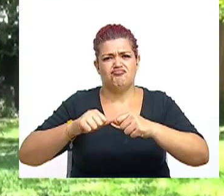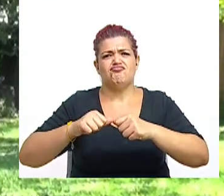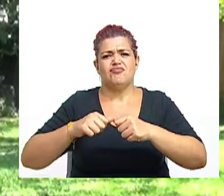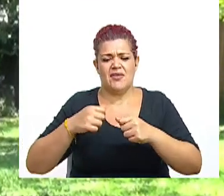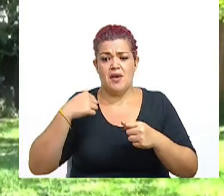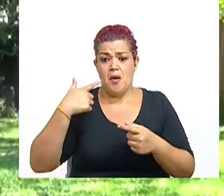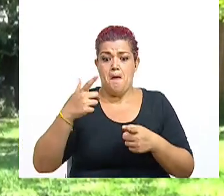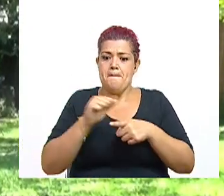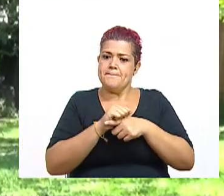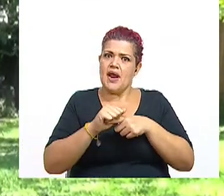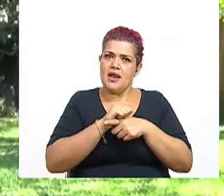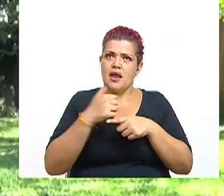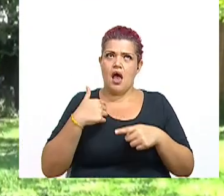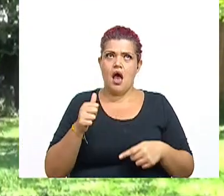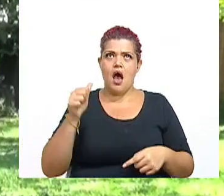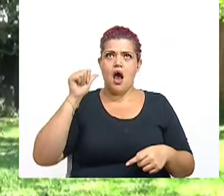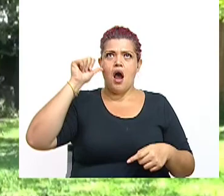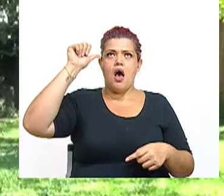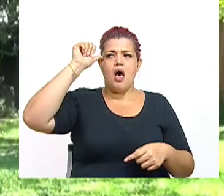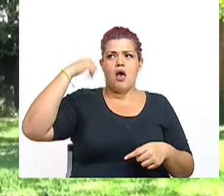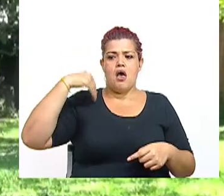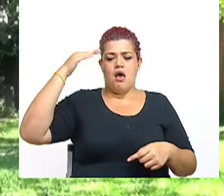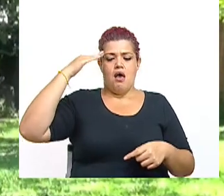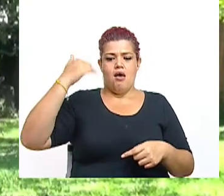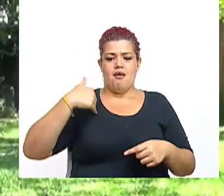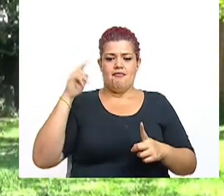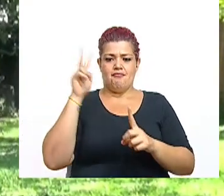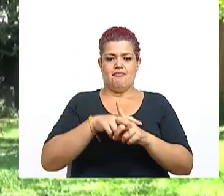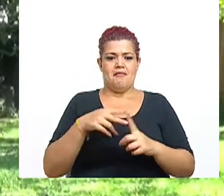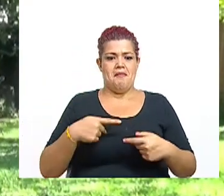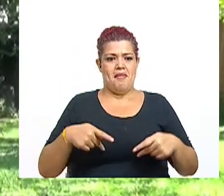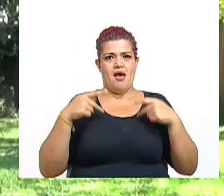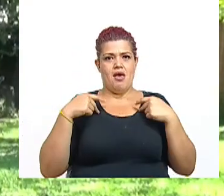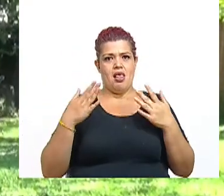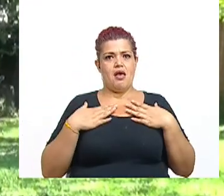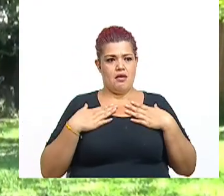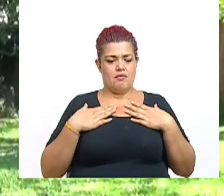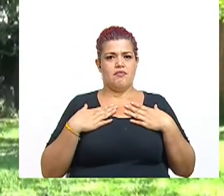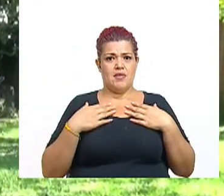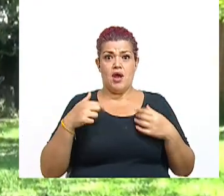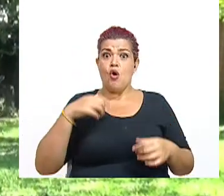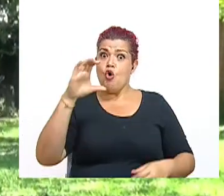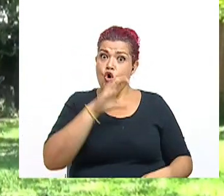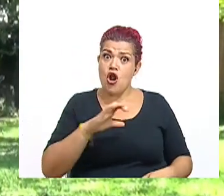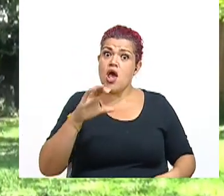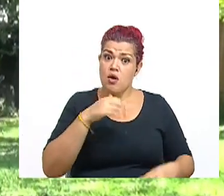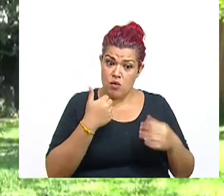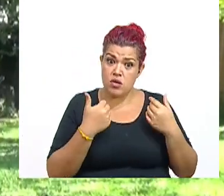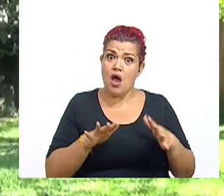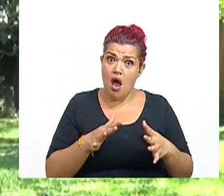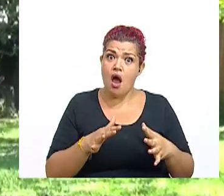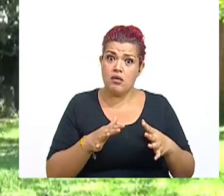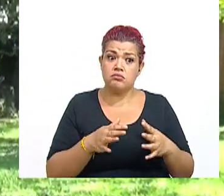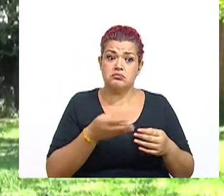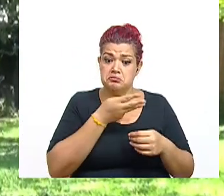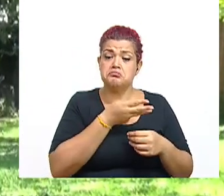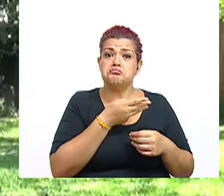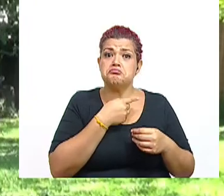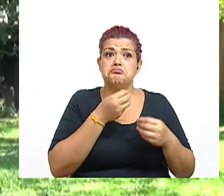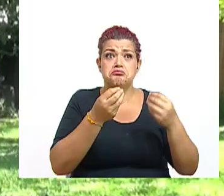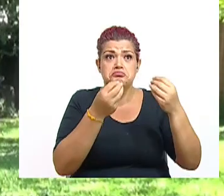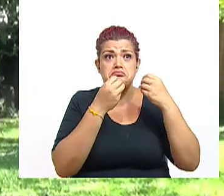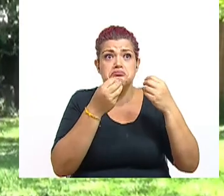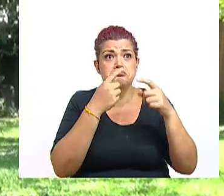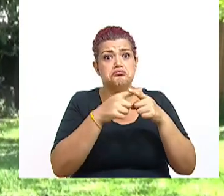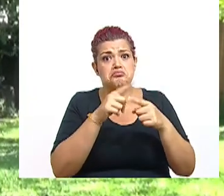seamos adultos ponerlo en nuestra vida cotidiana. En nuestro colegio existen varias materias que nos enseñan a estos temas, como